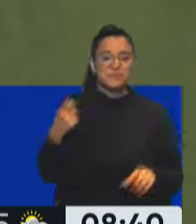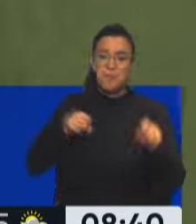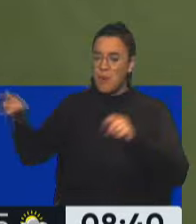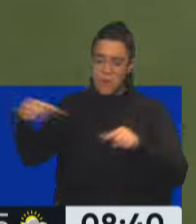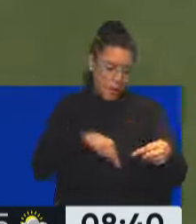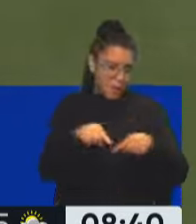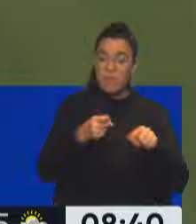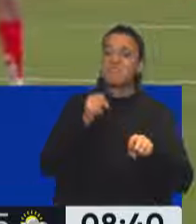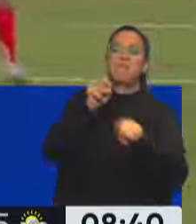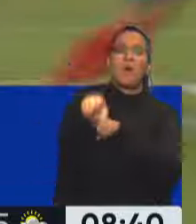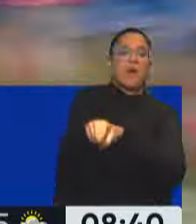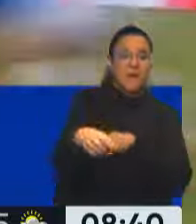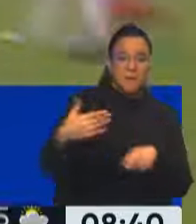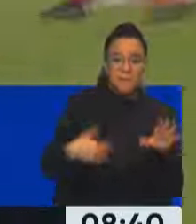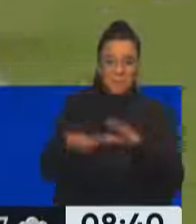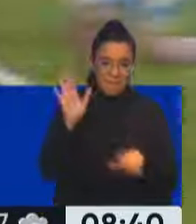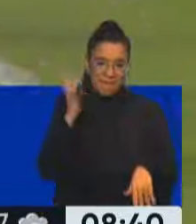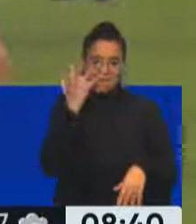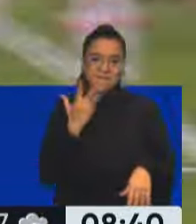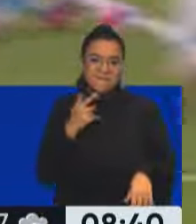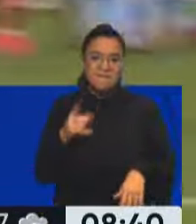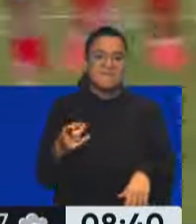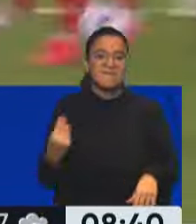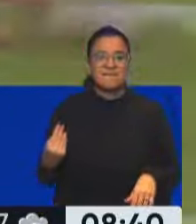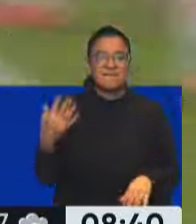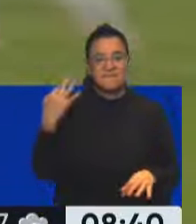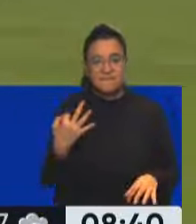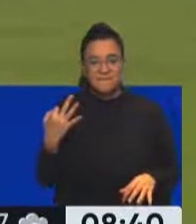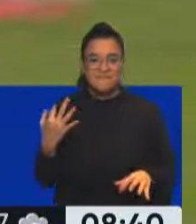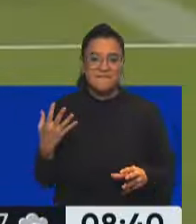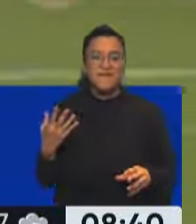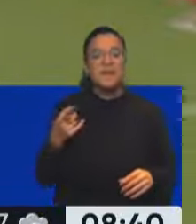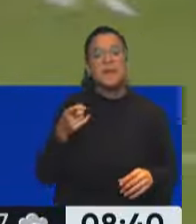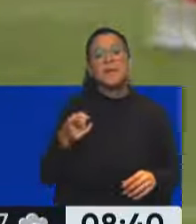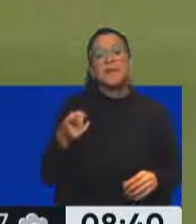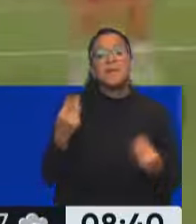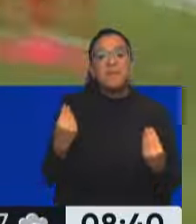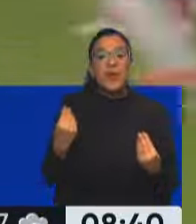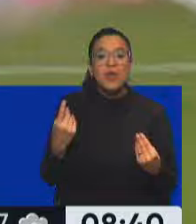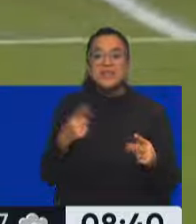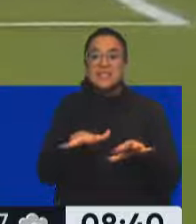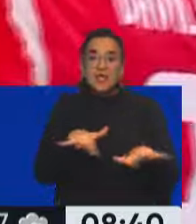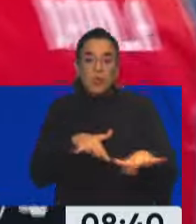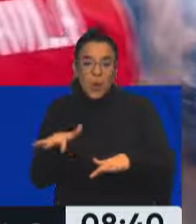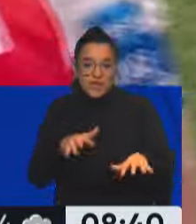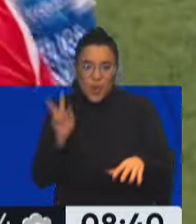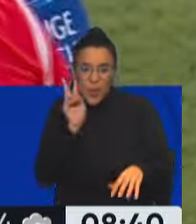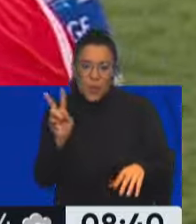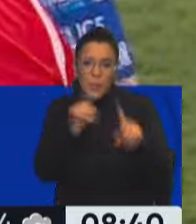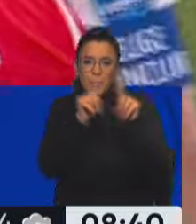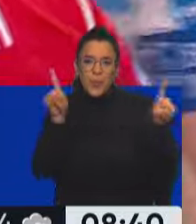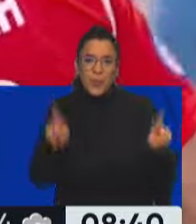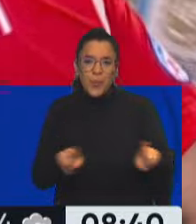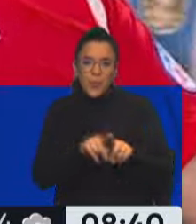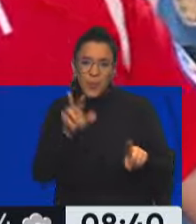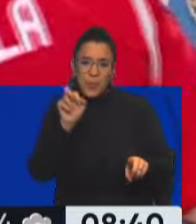Viste cuando más te gusta ganar un partido que tiene toda la pimienta. Hasta la circunstancia de revisarlo en el VAR, que era